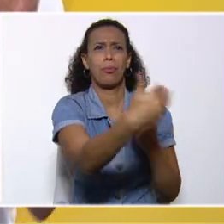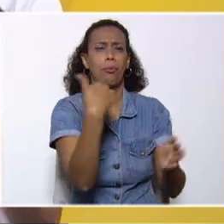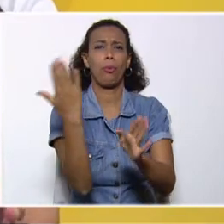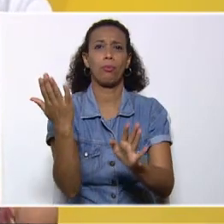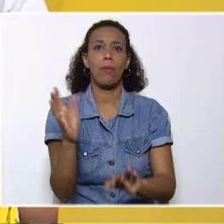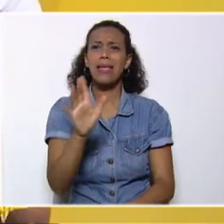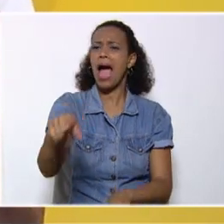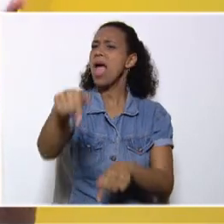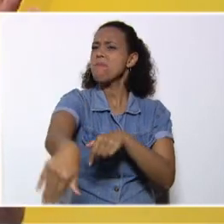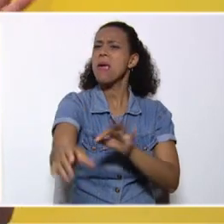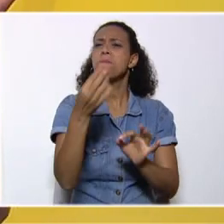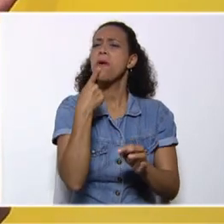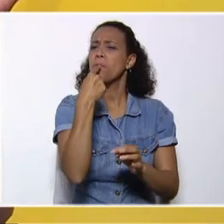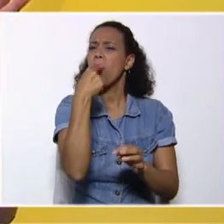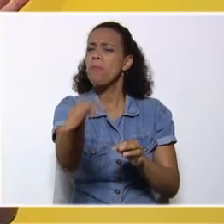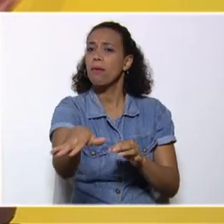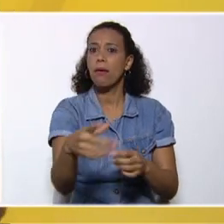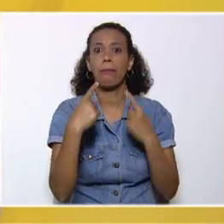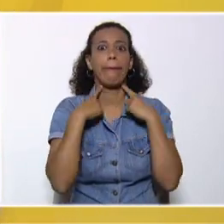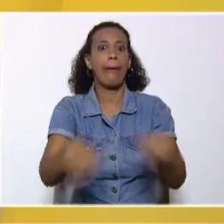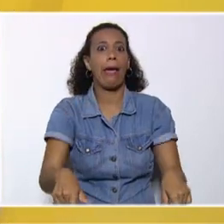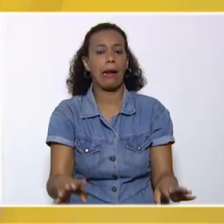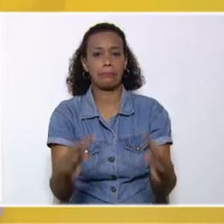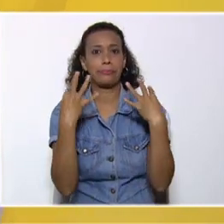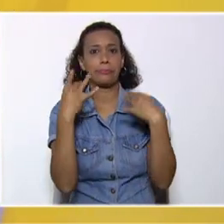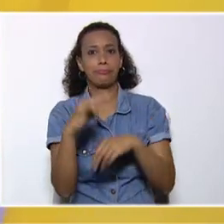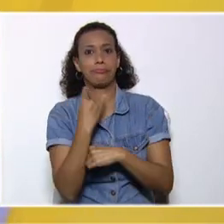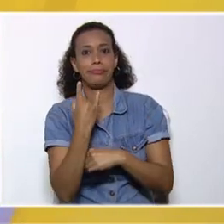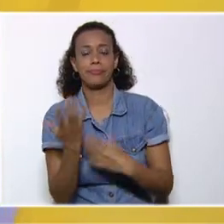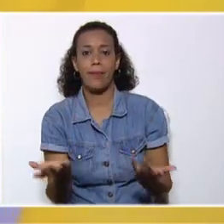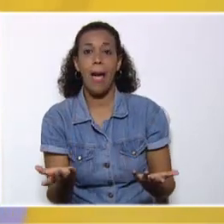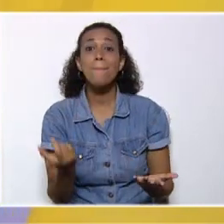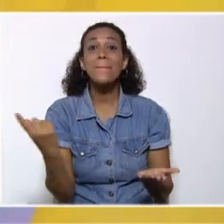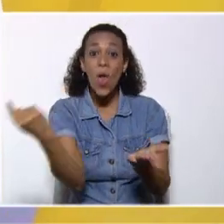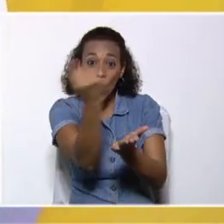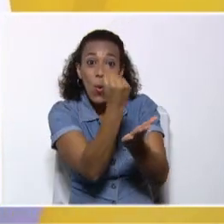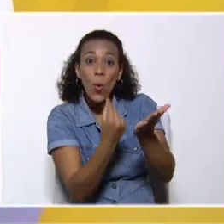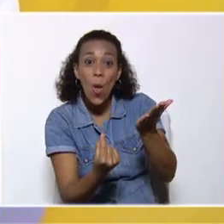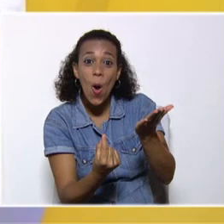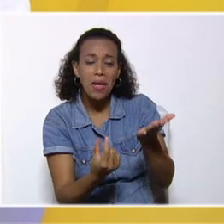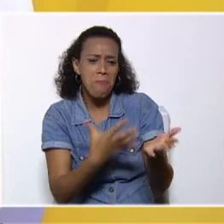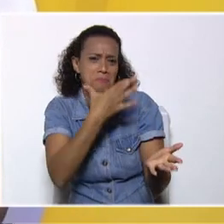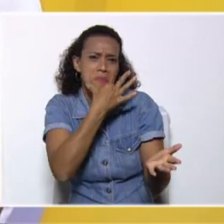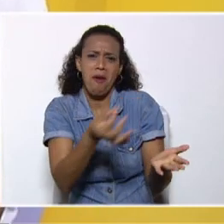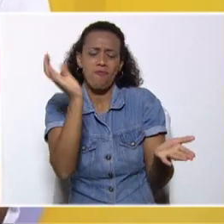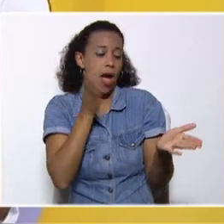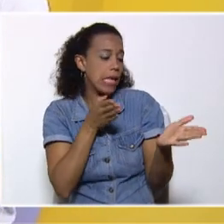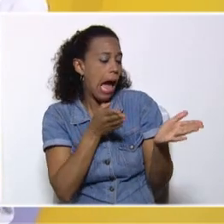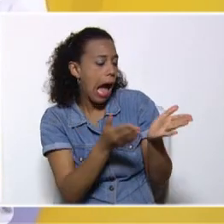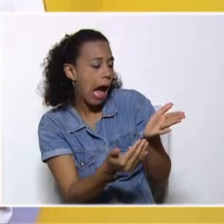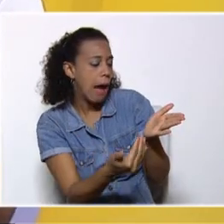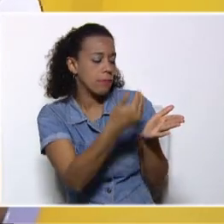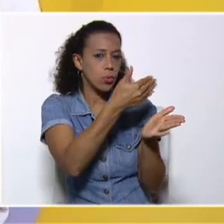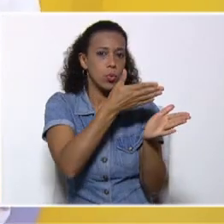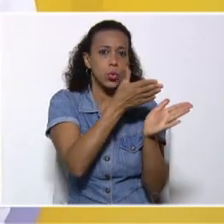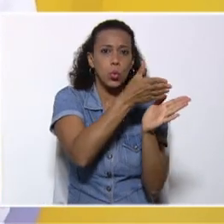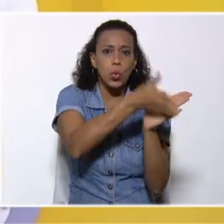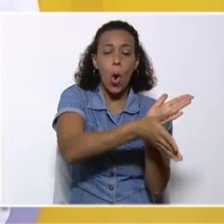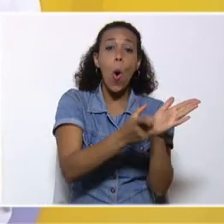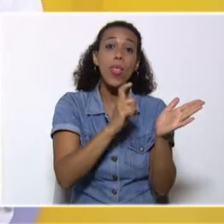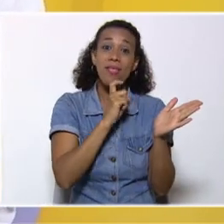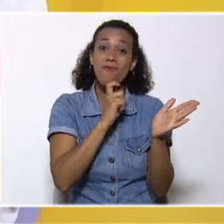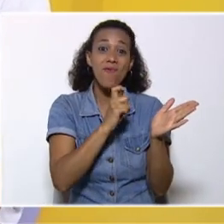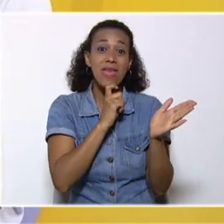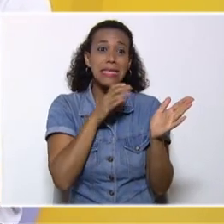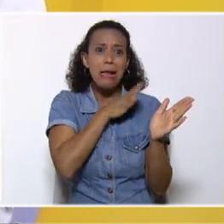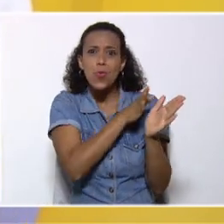allá y ahí en la bajadita. Te pierdes, pero a mano alzada con un croquis puedes llegar a ese lugar recóndito o difícil